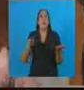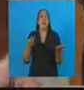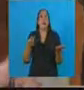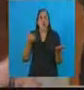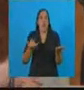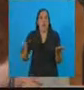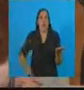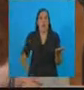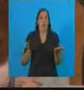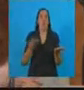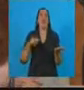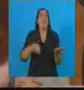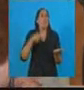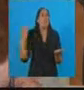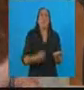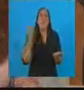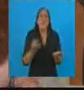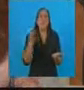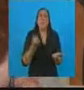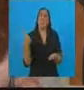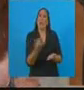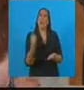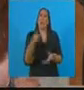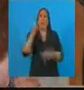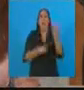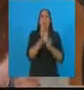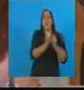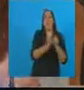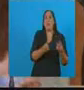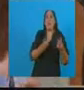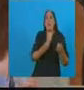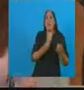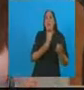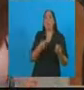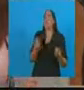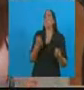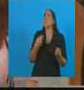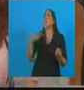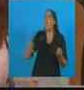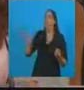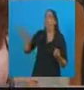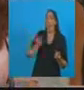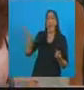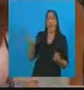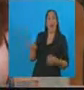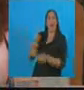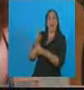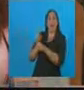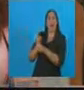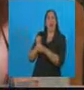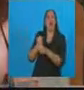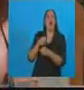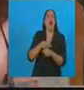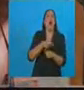una de las cosas más importantes que hoy están necesitando los empresarios. Giro para capital de trabajo para seguir sosteniendo la inversión,